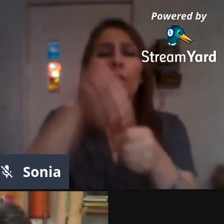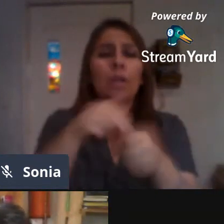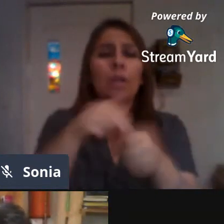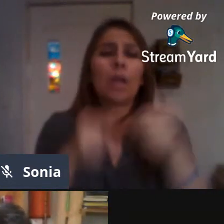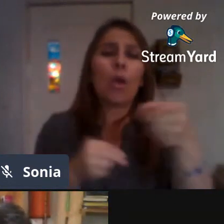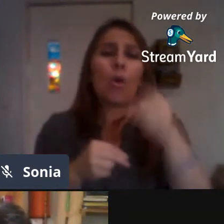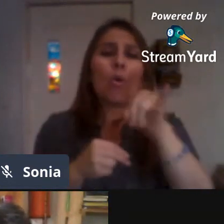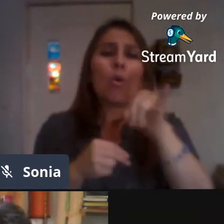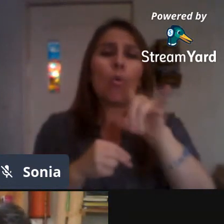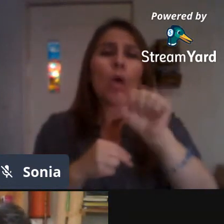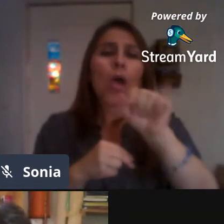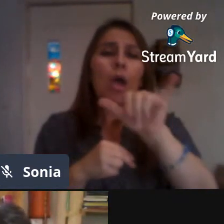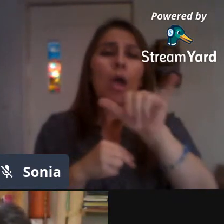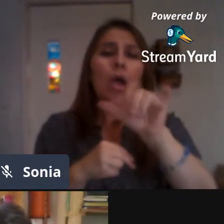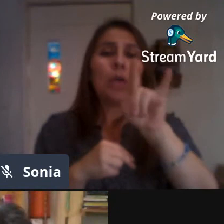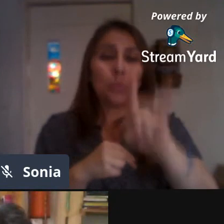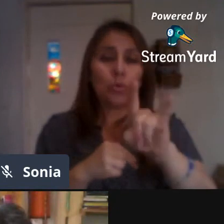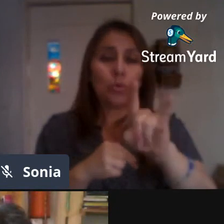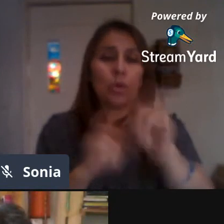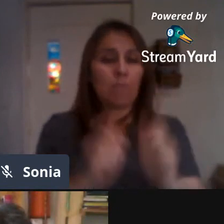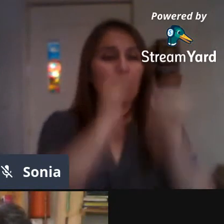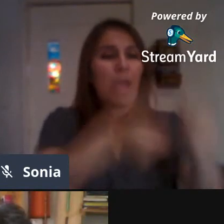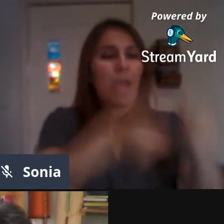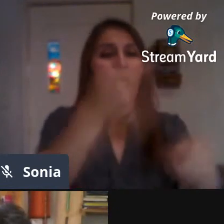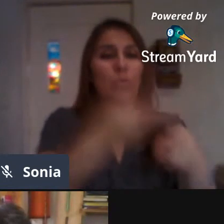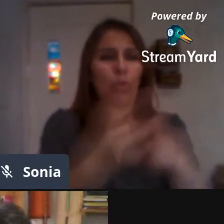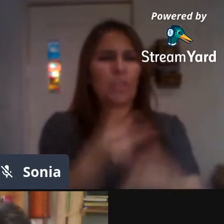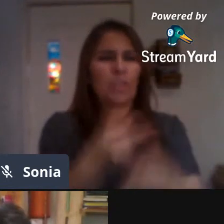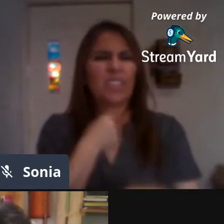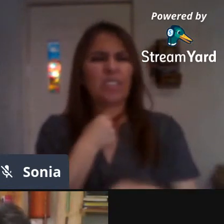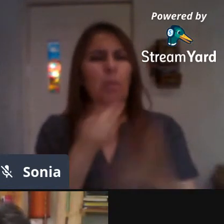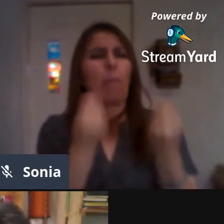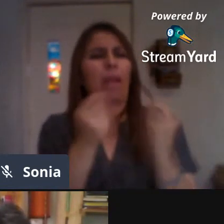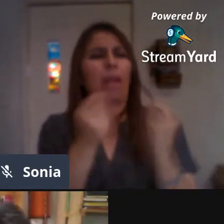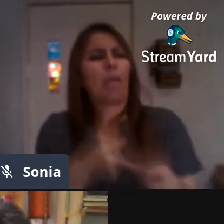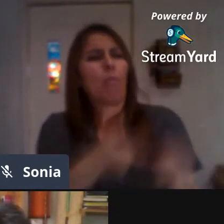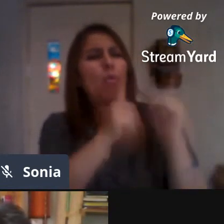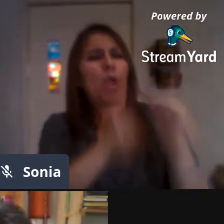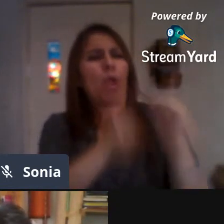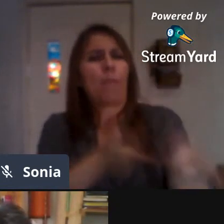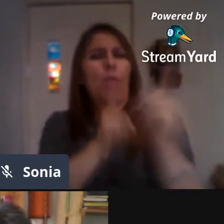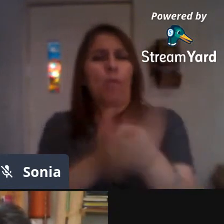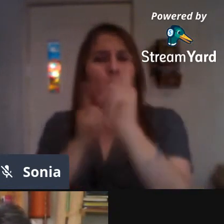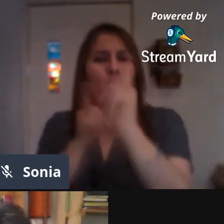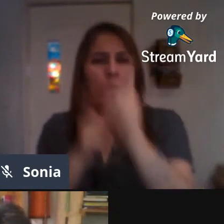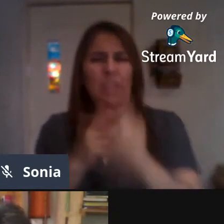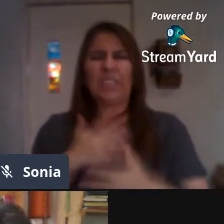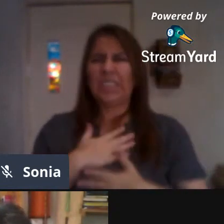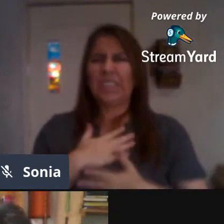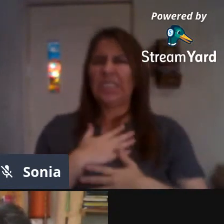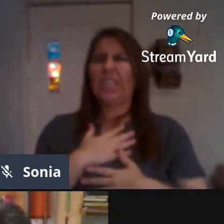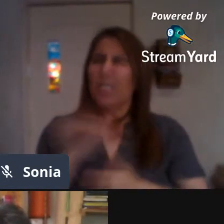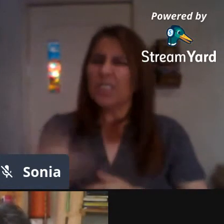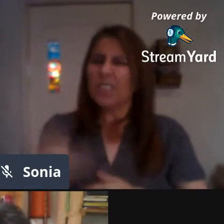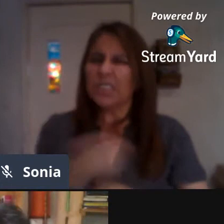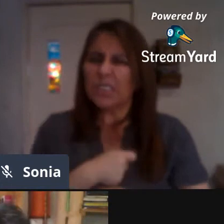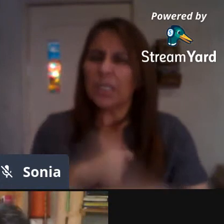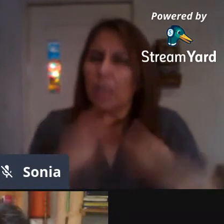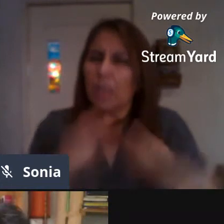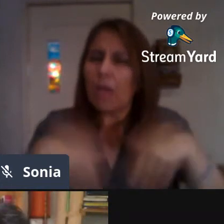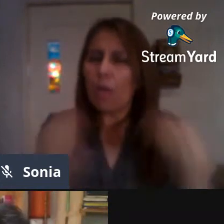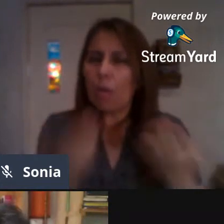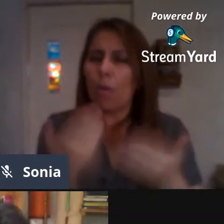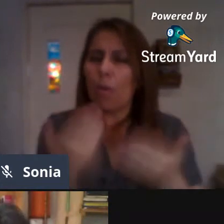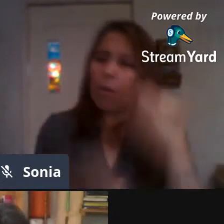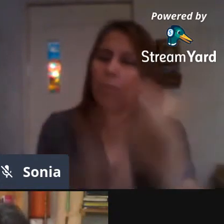unos nombres chistosos simplemente para burlarse eso me atraviesa realmente cómo podemos nosotros empezar a hacer